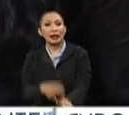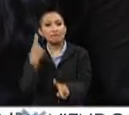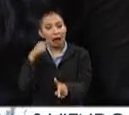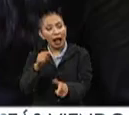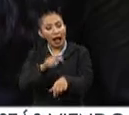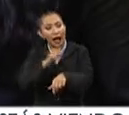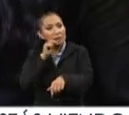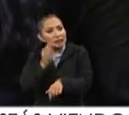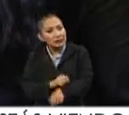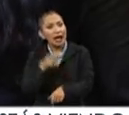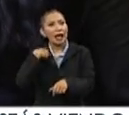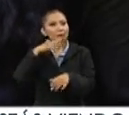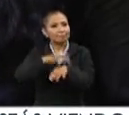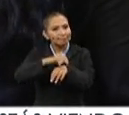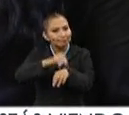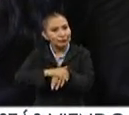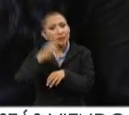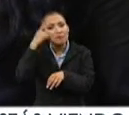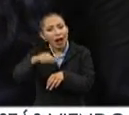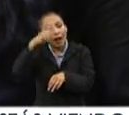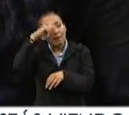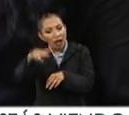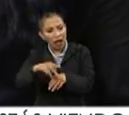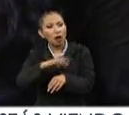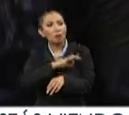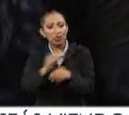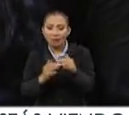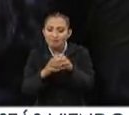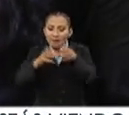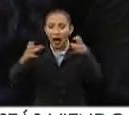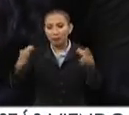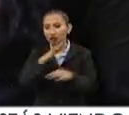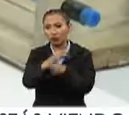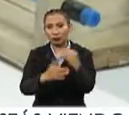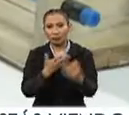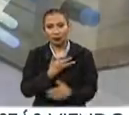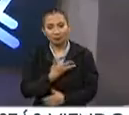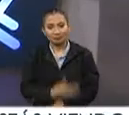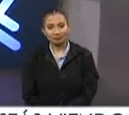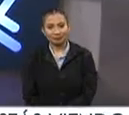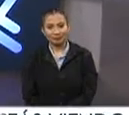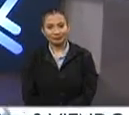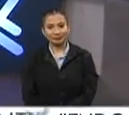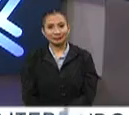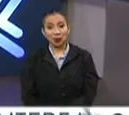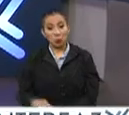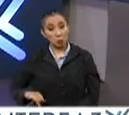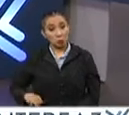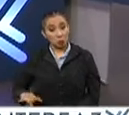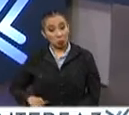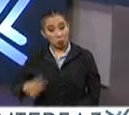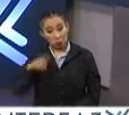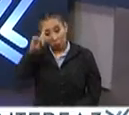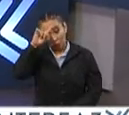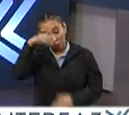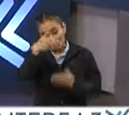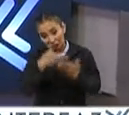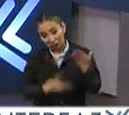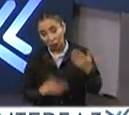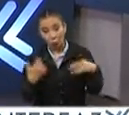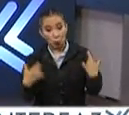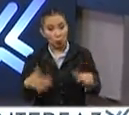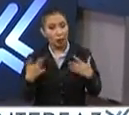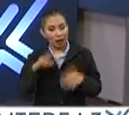para ser amigos, para ser aliados y para que este México pues crezca, porque lo tiene todo. Pues qué interesante estas propuestas, Emanuel. Y es